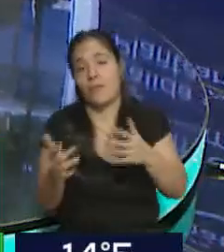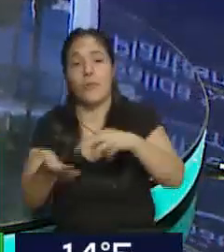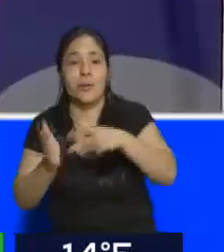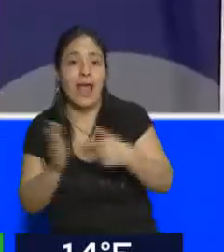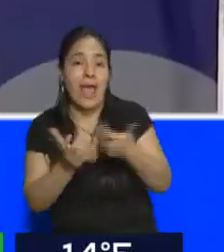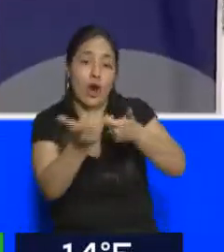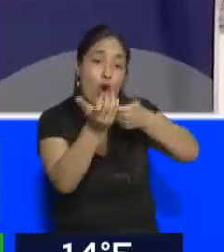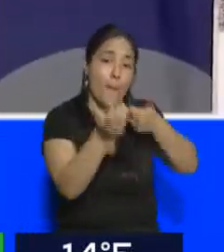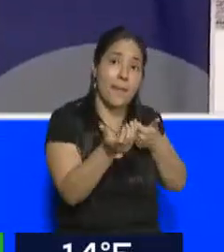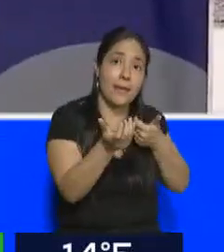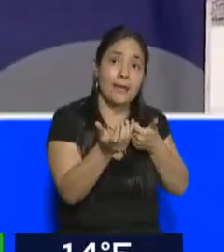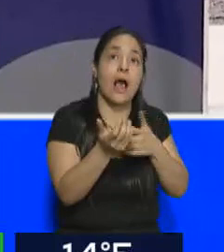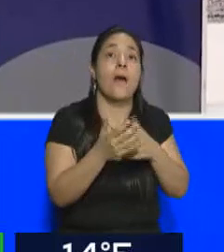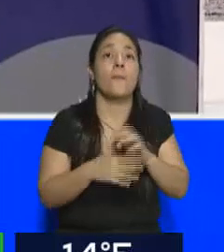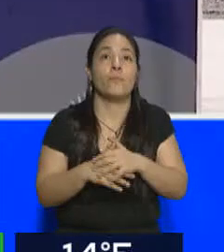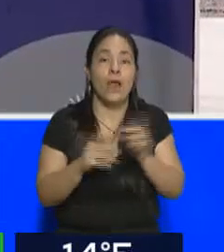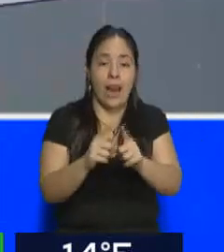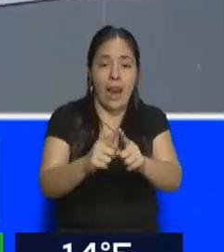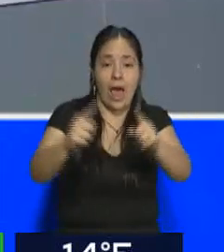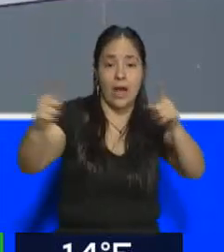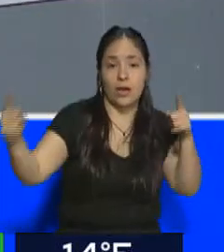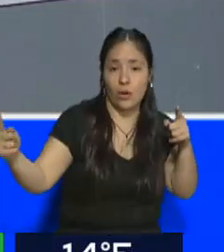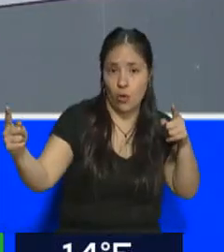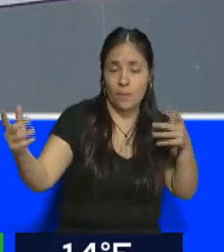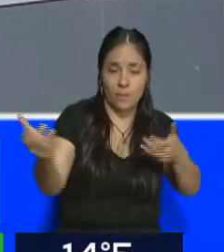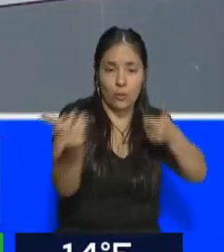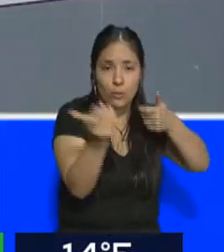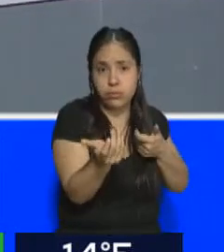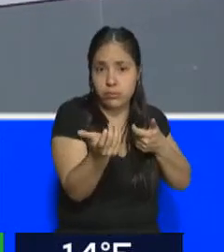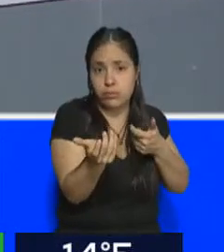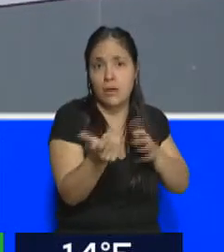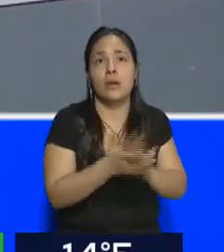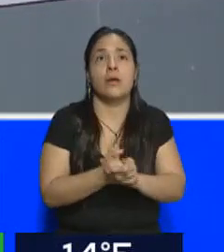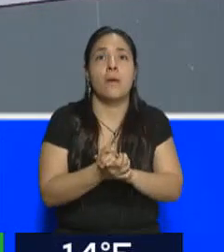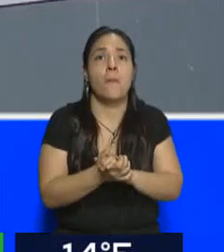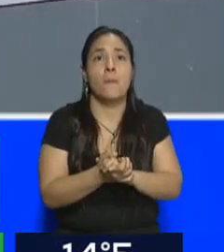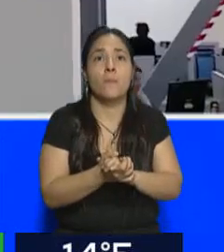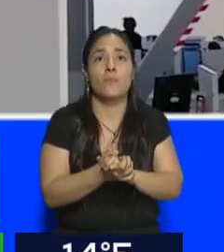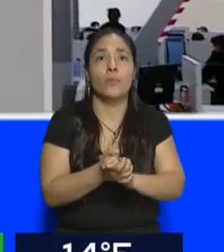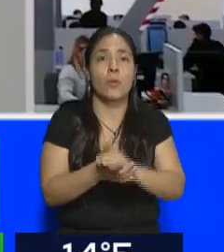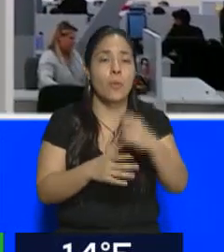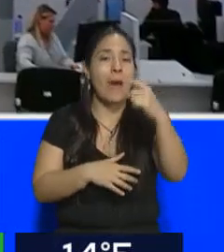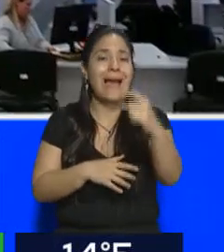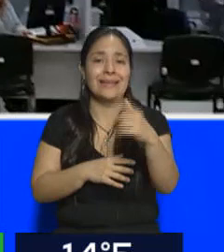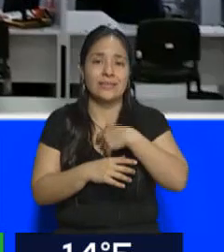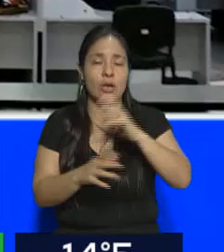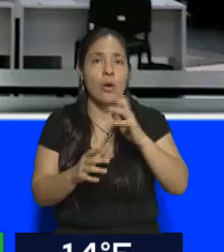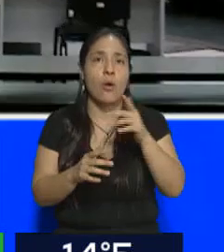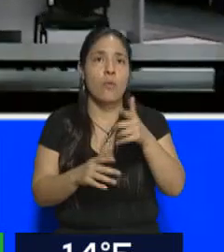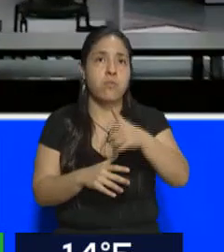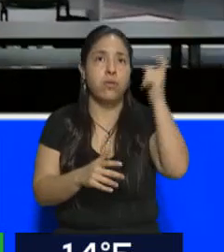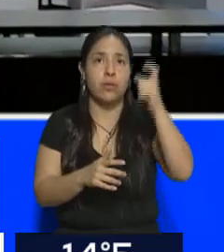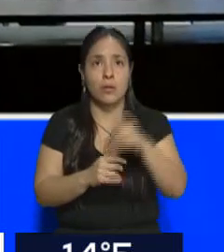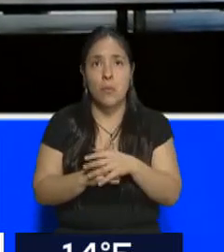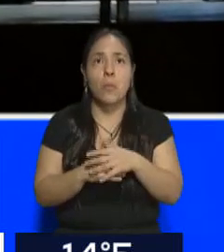escopeta es un un arma larga de alto calibre capaz de tener armas de balas de fuego es decir que pueden